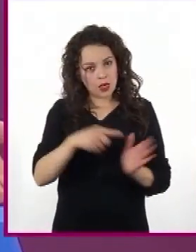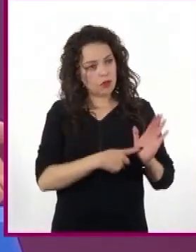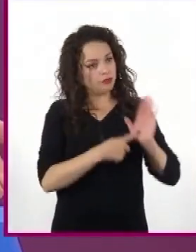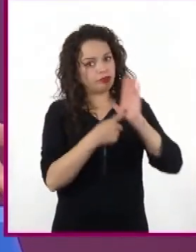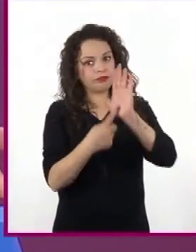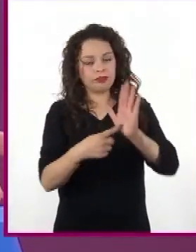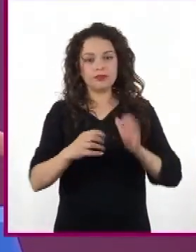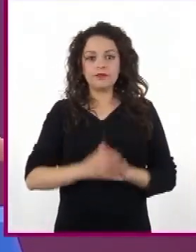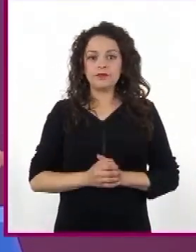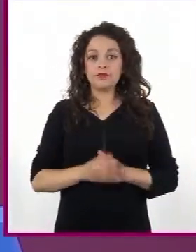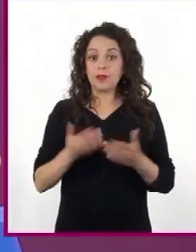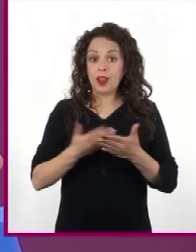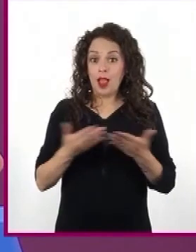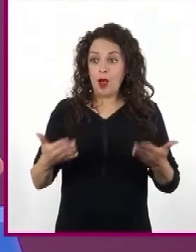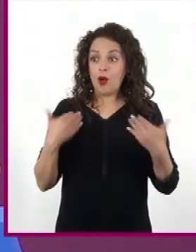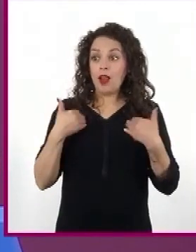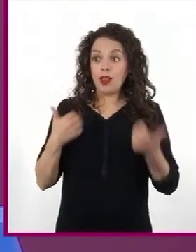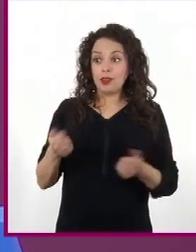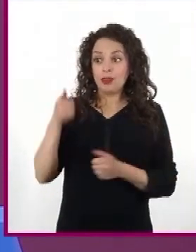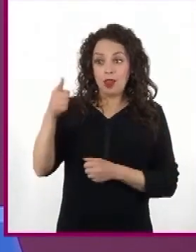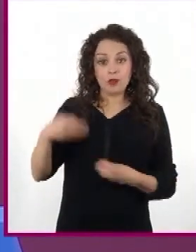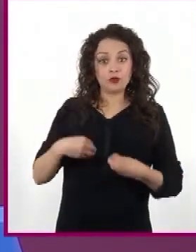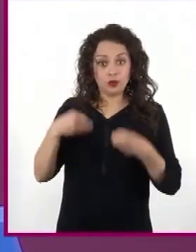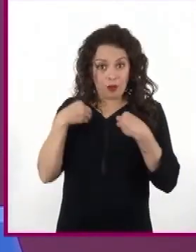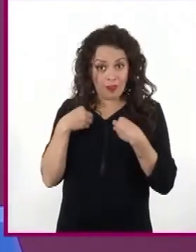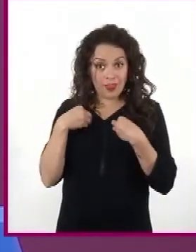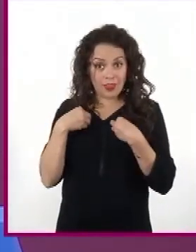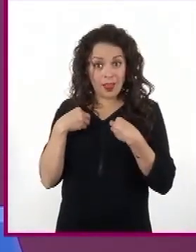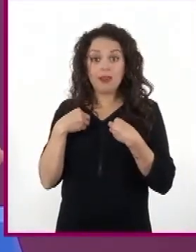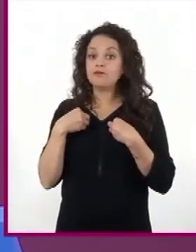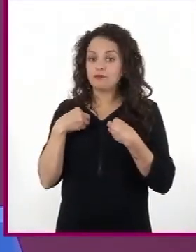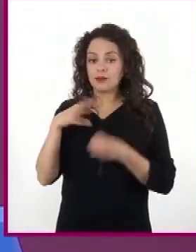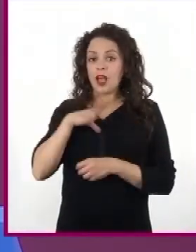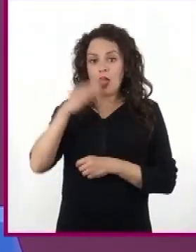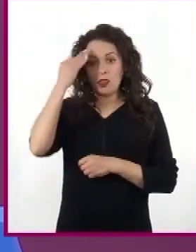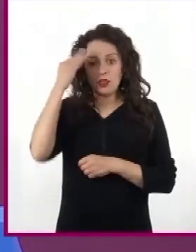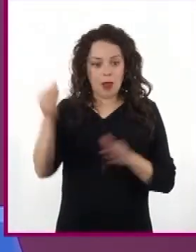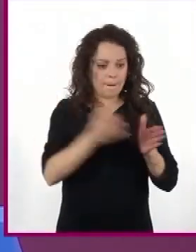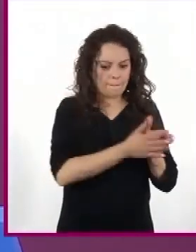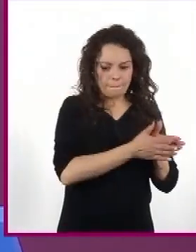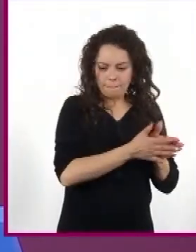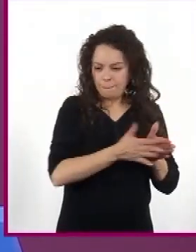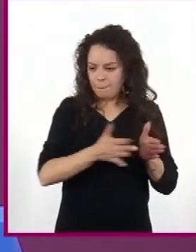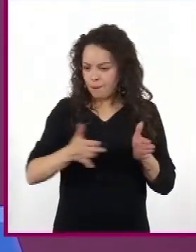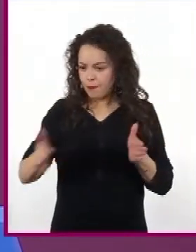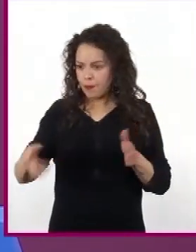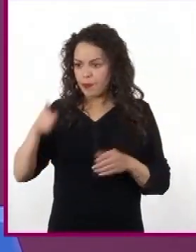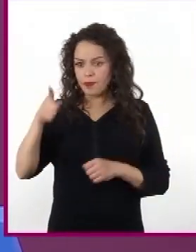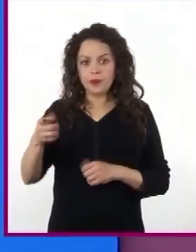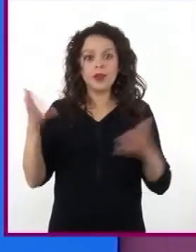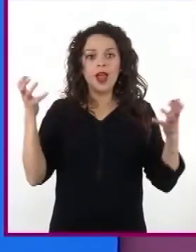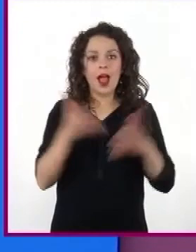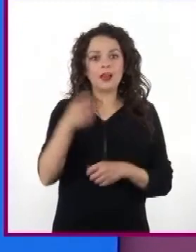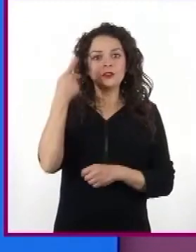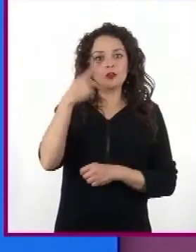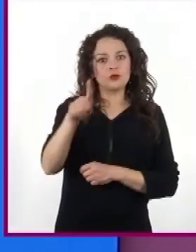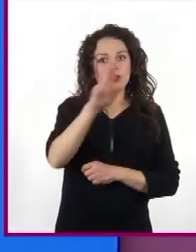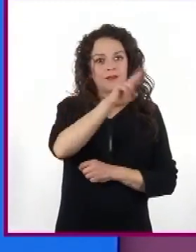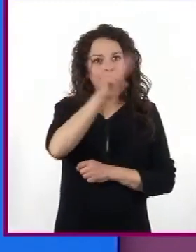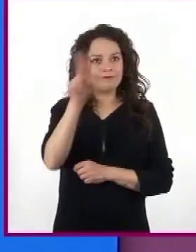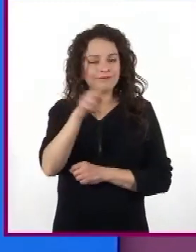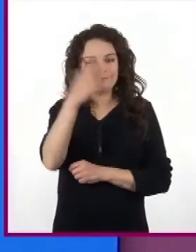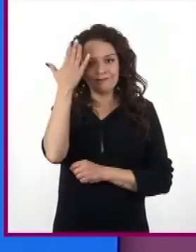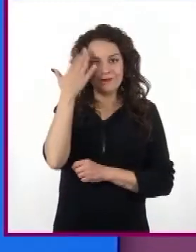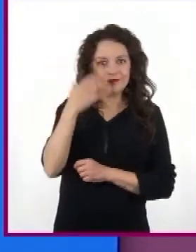Ahora nos damos cuenta de que en la vida de Remedios Varo hubo periodos de tiempo en los que se realizó su obra.